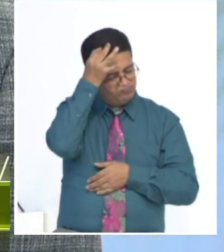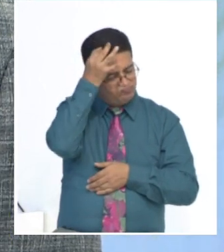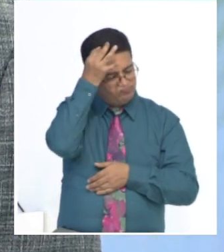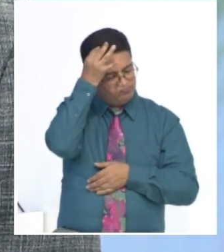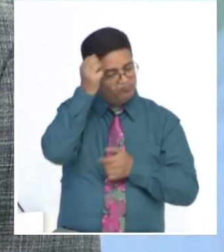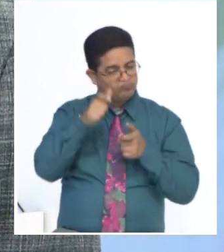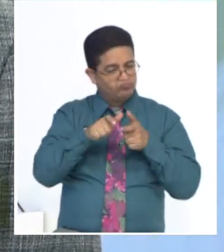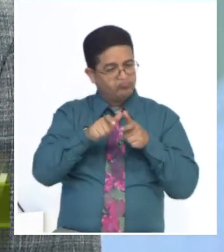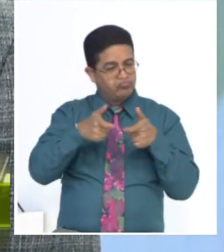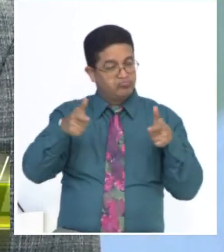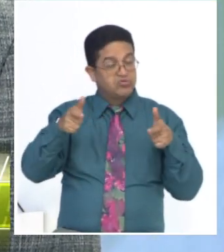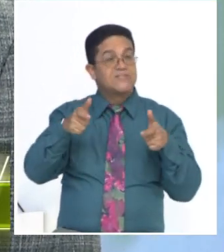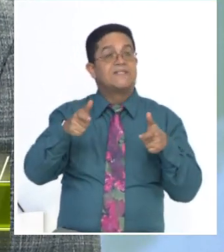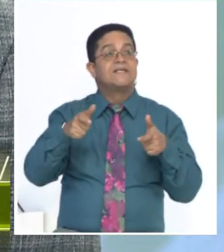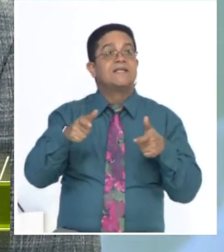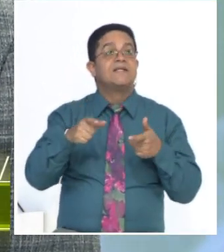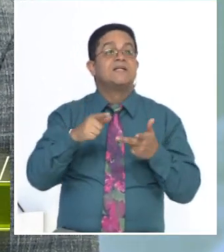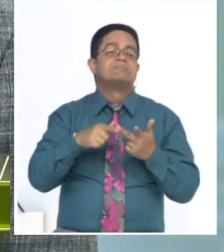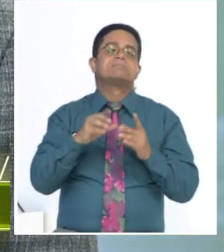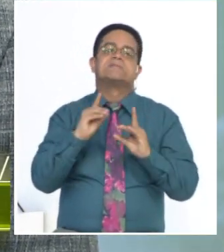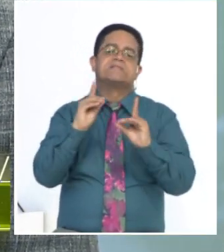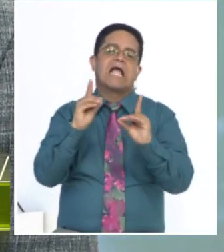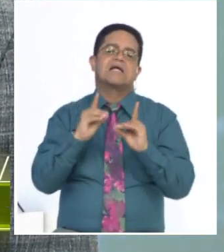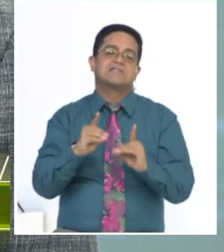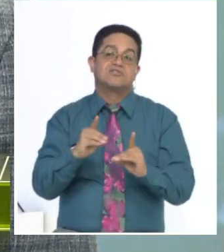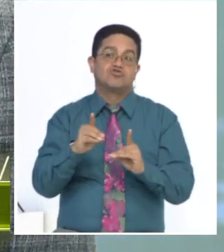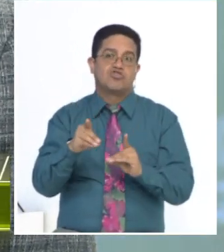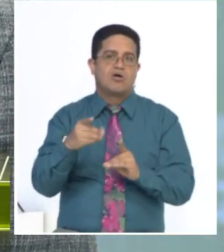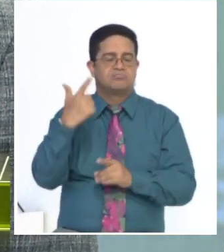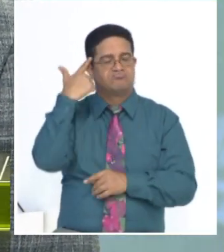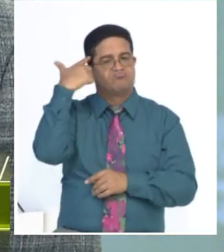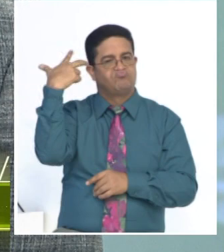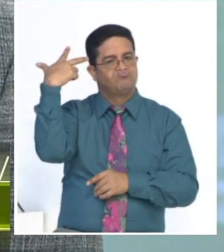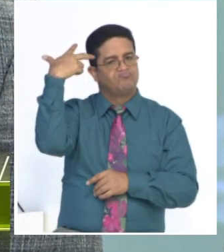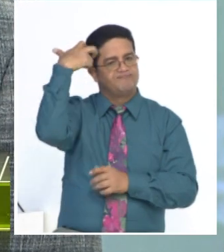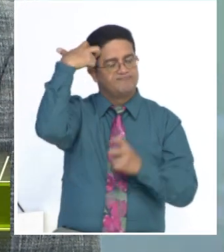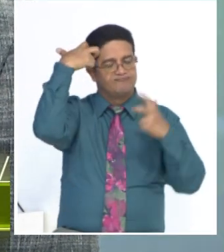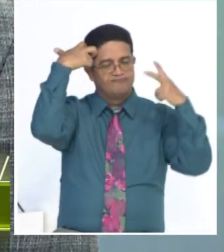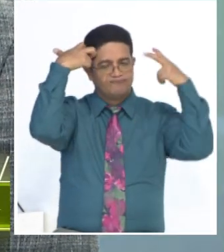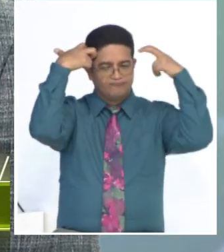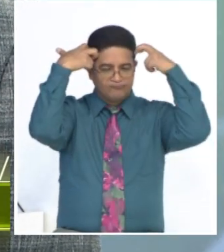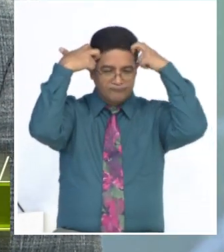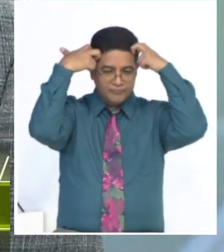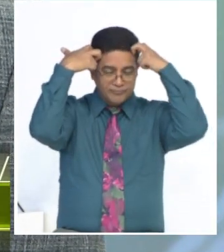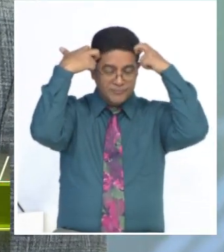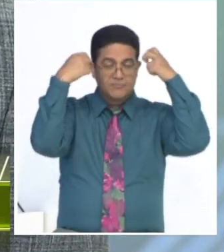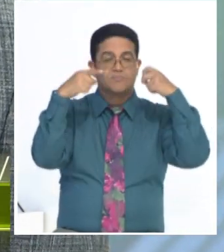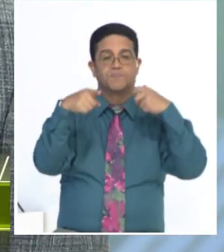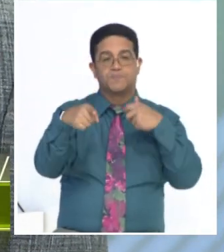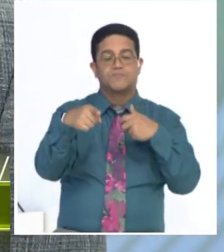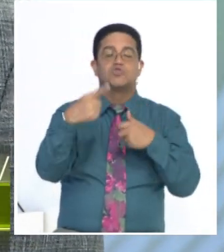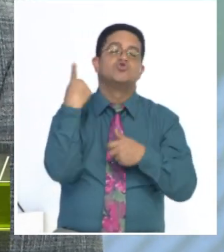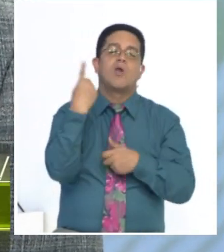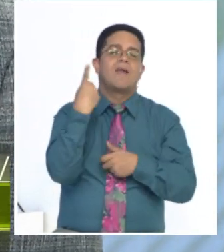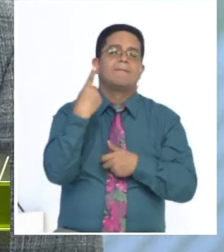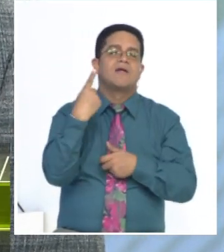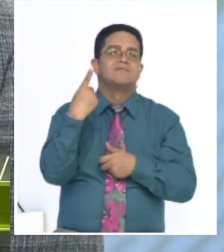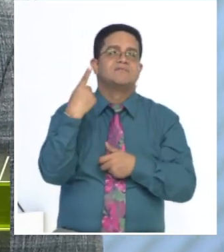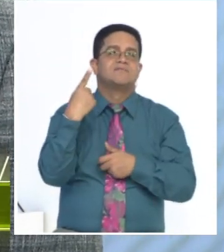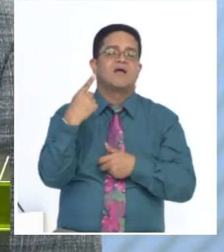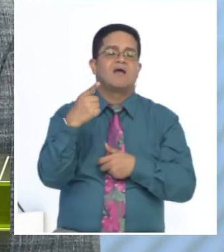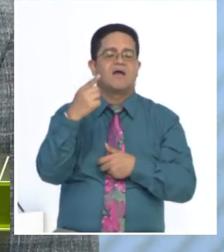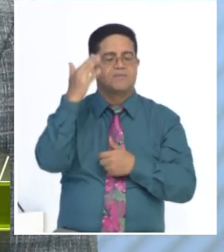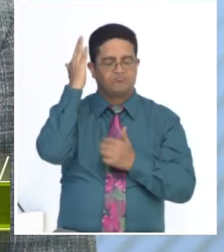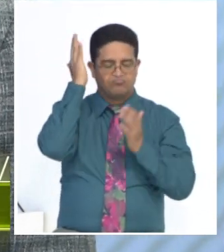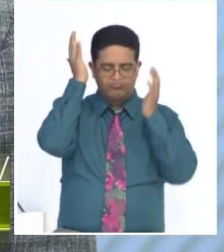de osteosíntesis, se decide dar una anestesia con un bloqueo regional que se denomina bloqueo scalp, ¿ok? Cuero cabelludo, siglas en inglés, y